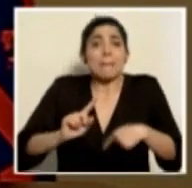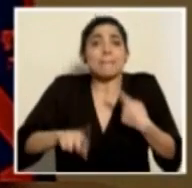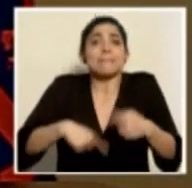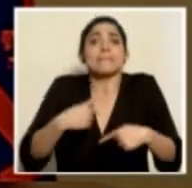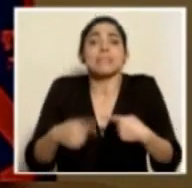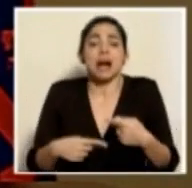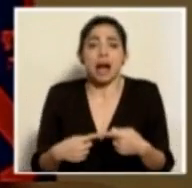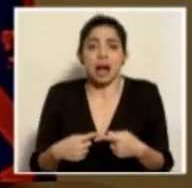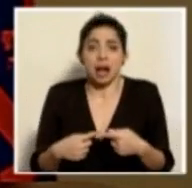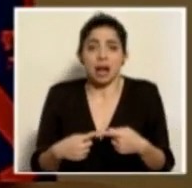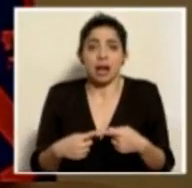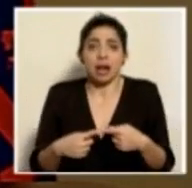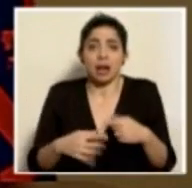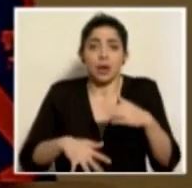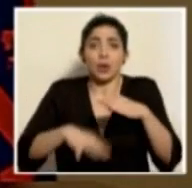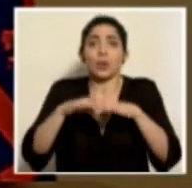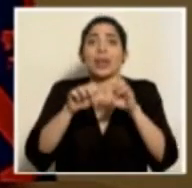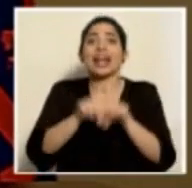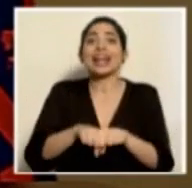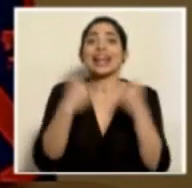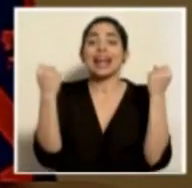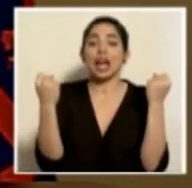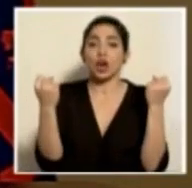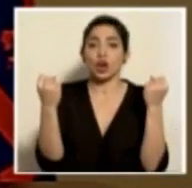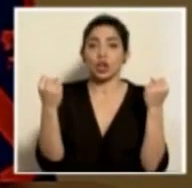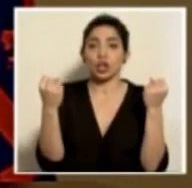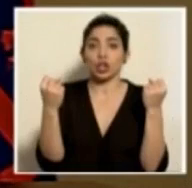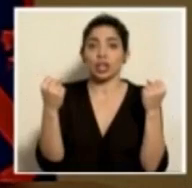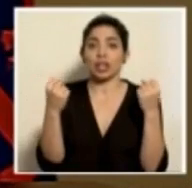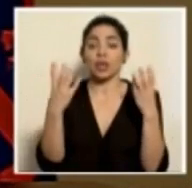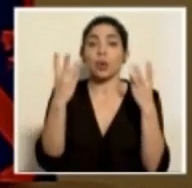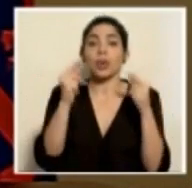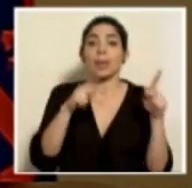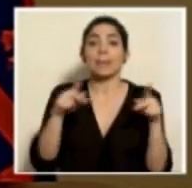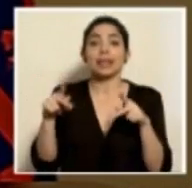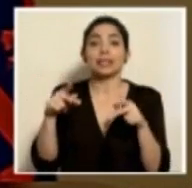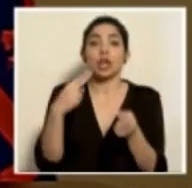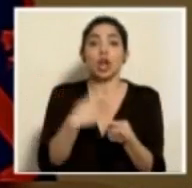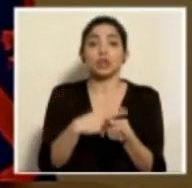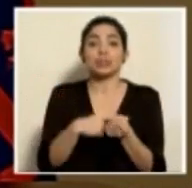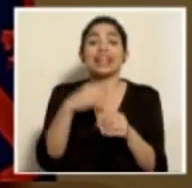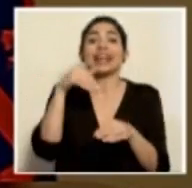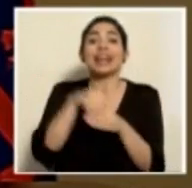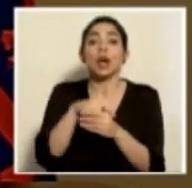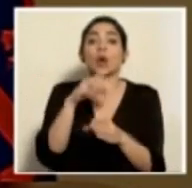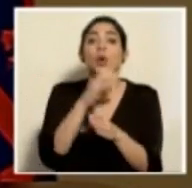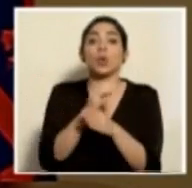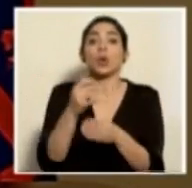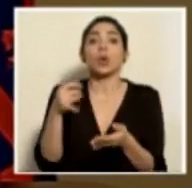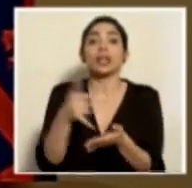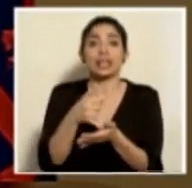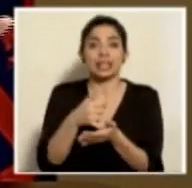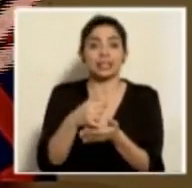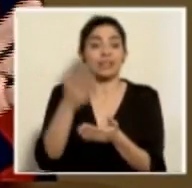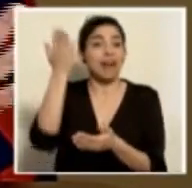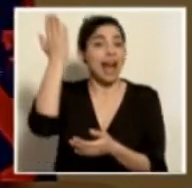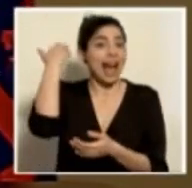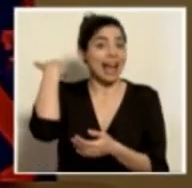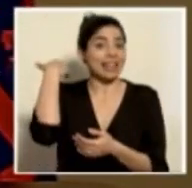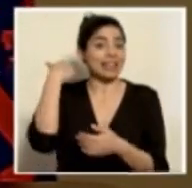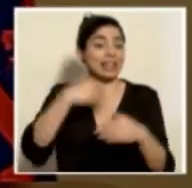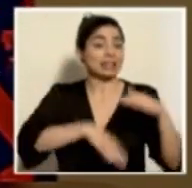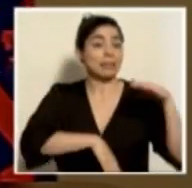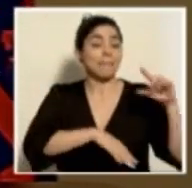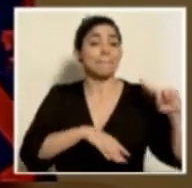alcanzar el récord de hospitalizados en unidades de cuidados intensivos que habíamos